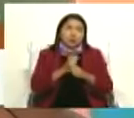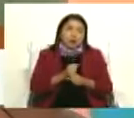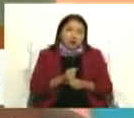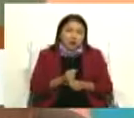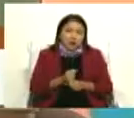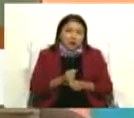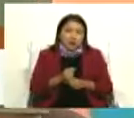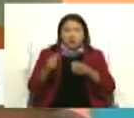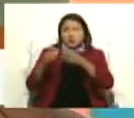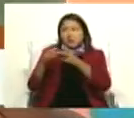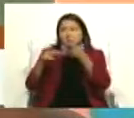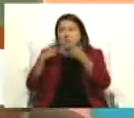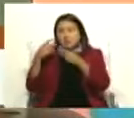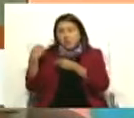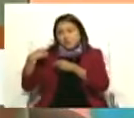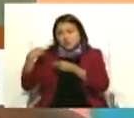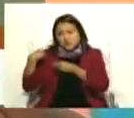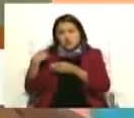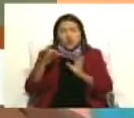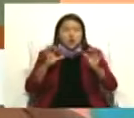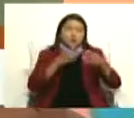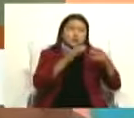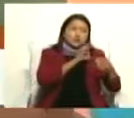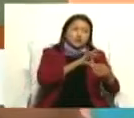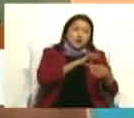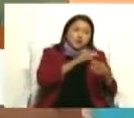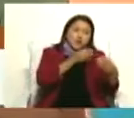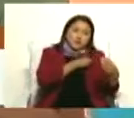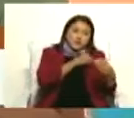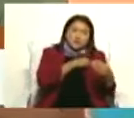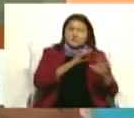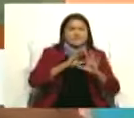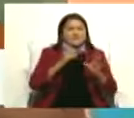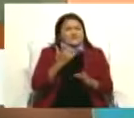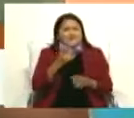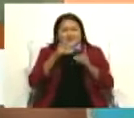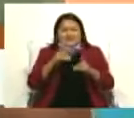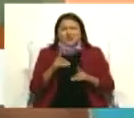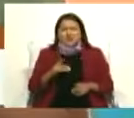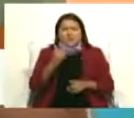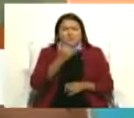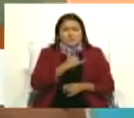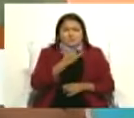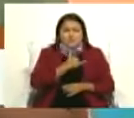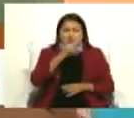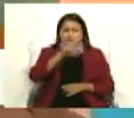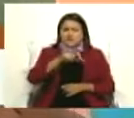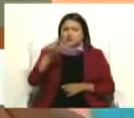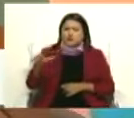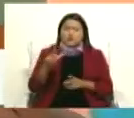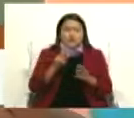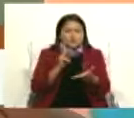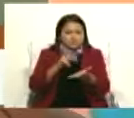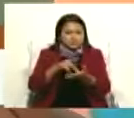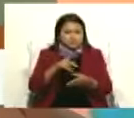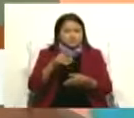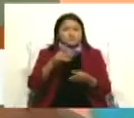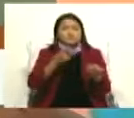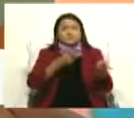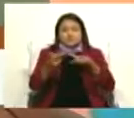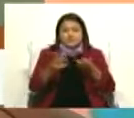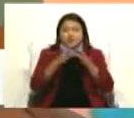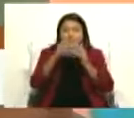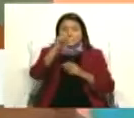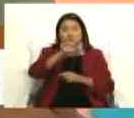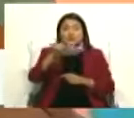político nos convoque, que un movimiento social nos convoque, que un colectivo. Cada uno de nosotros podemos hacer la historia. Así que yo invito a todos los venezolanos